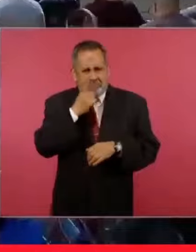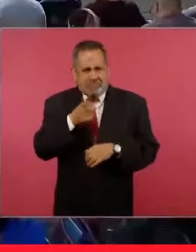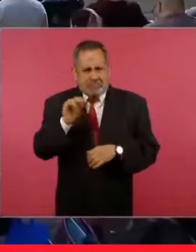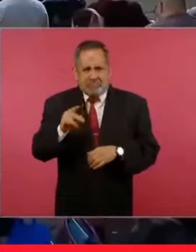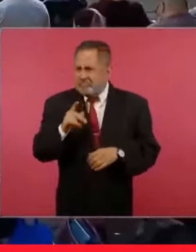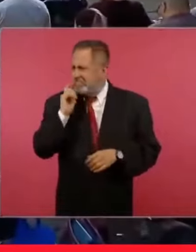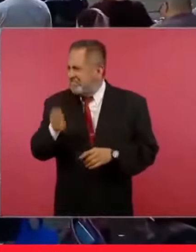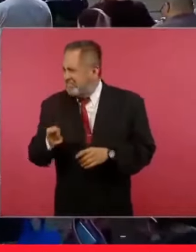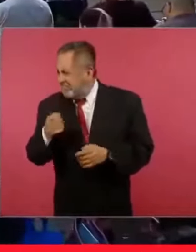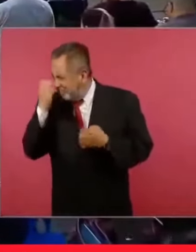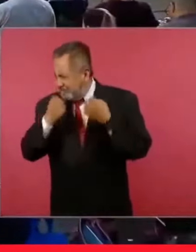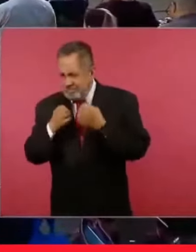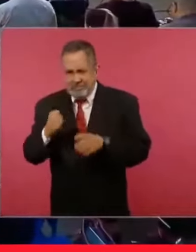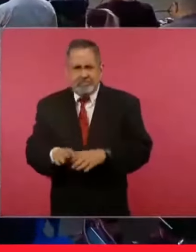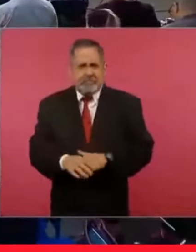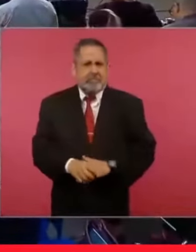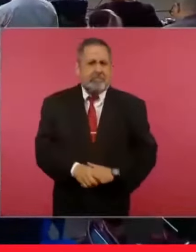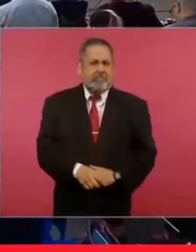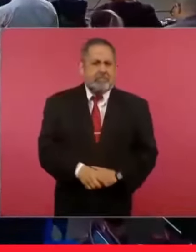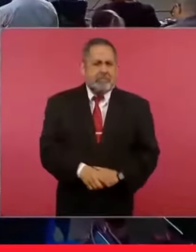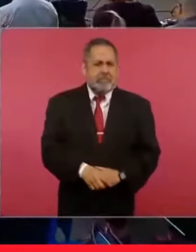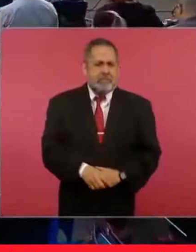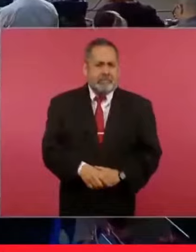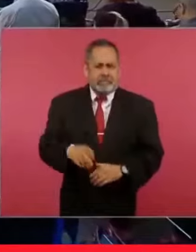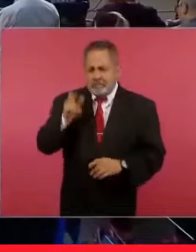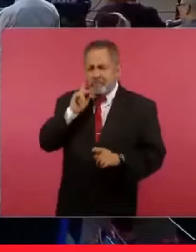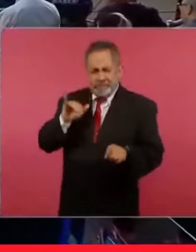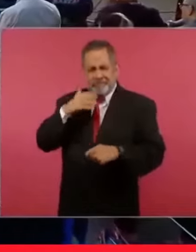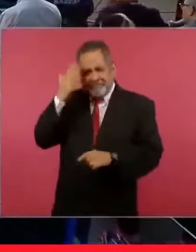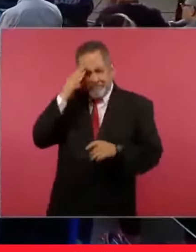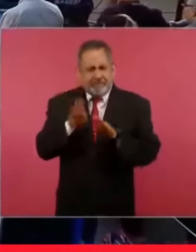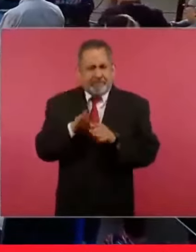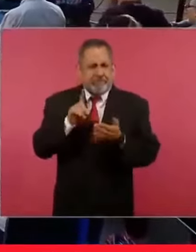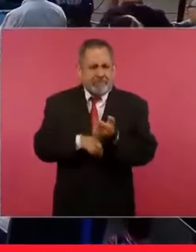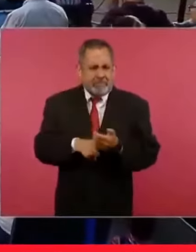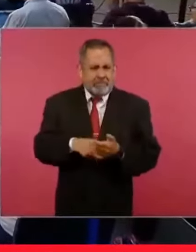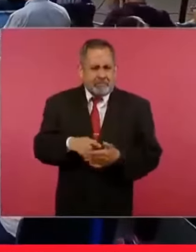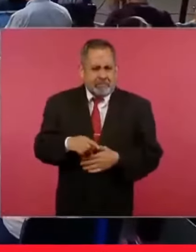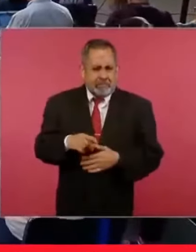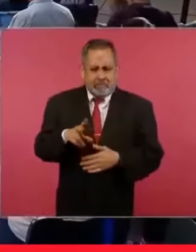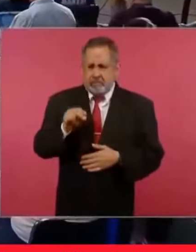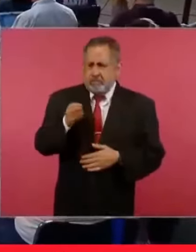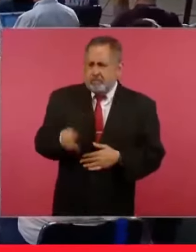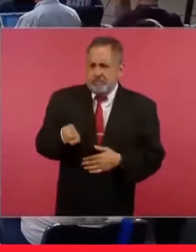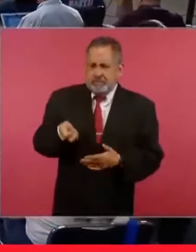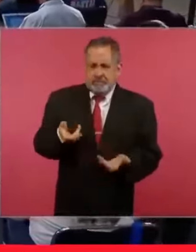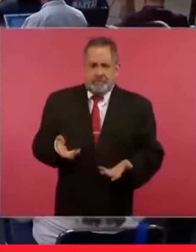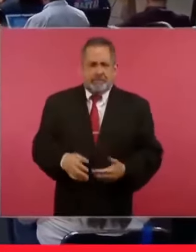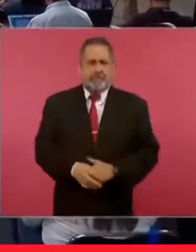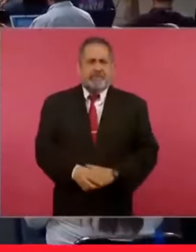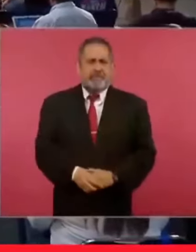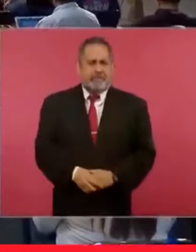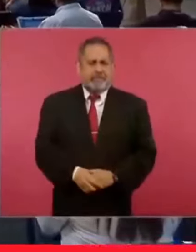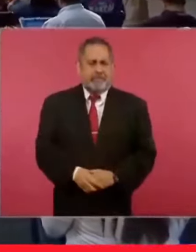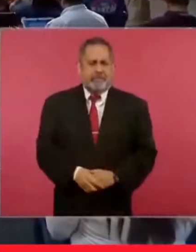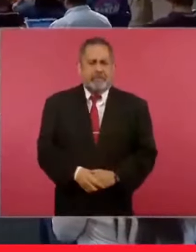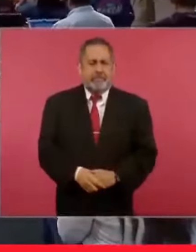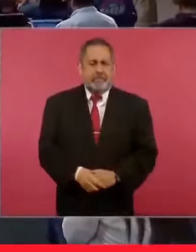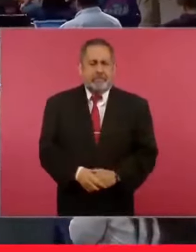consiste. Sí, ya sé, pero que no se acepta ahora. Este evaluador dijo que no